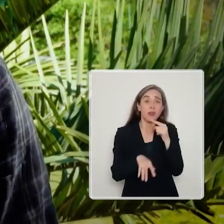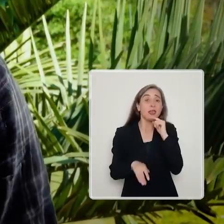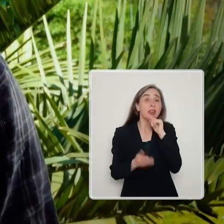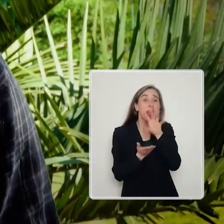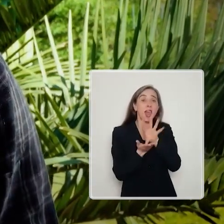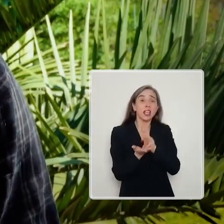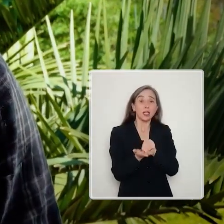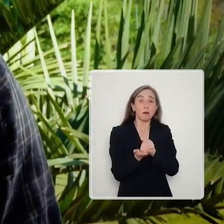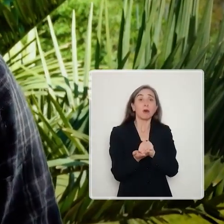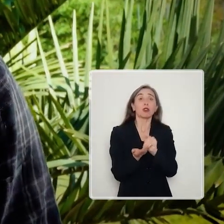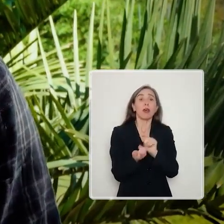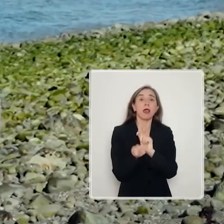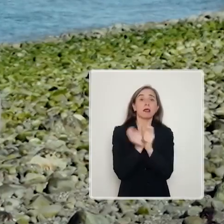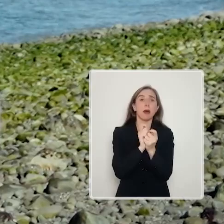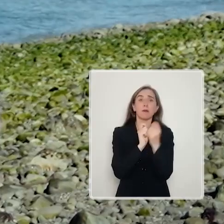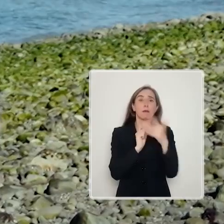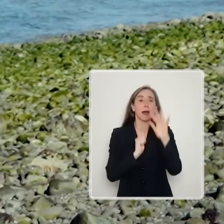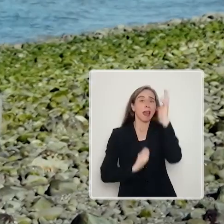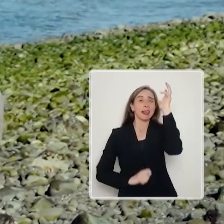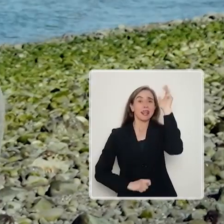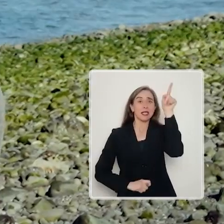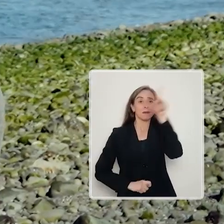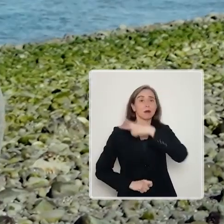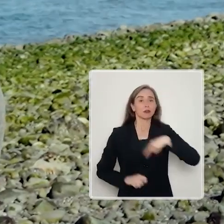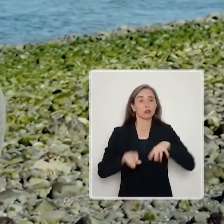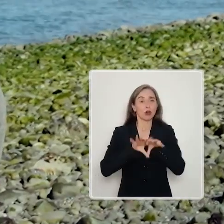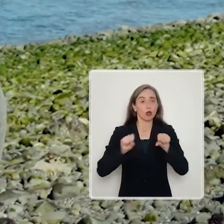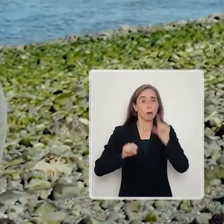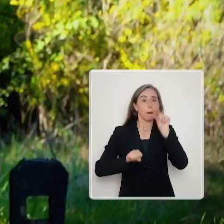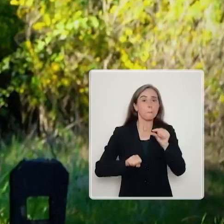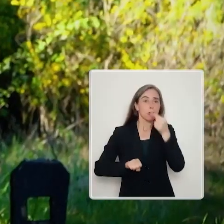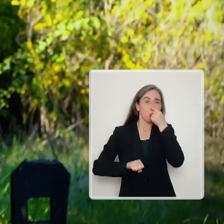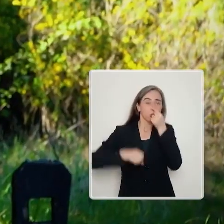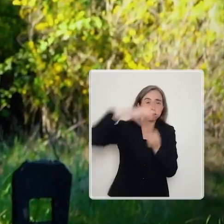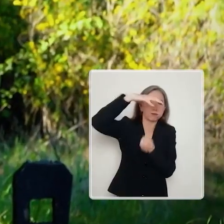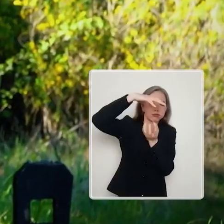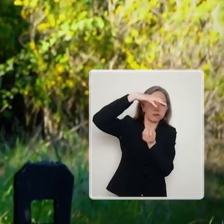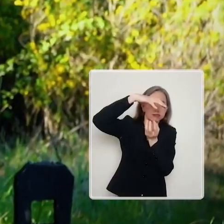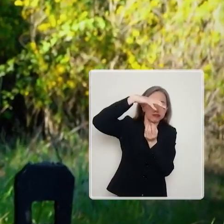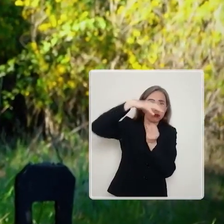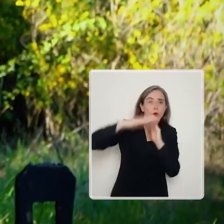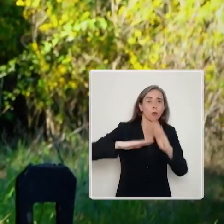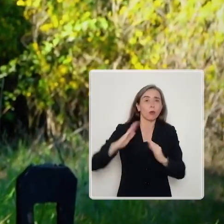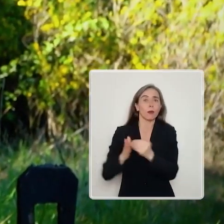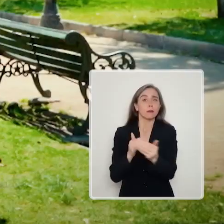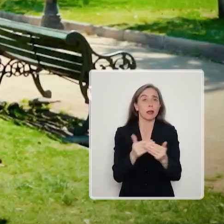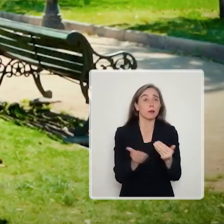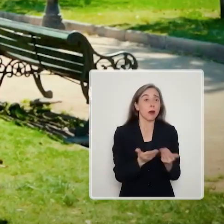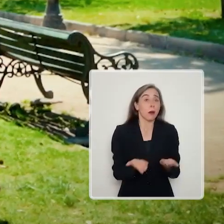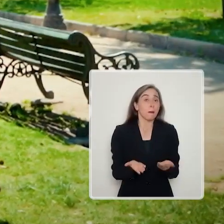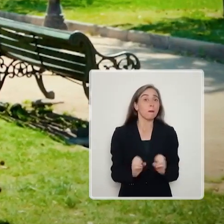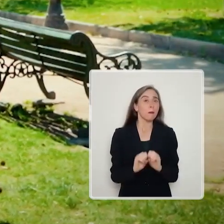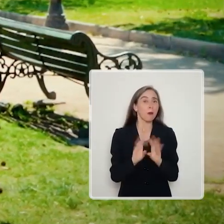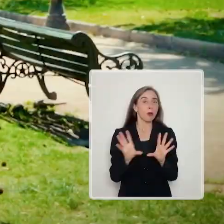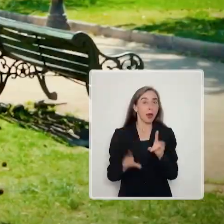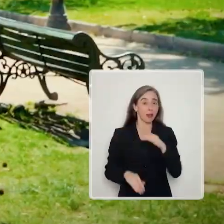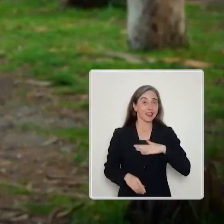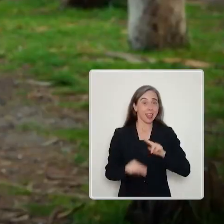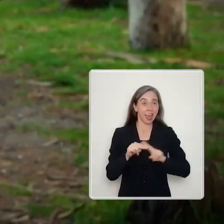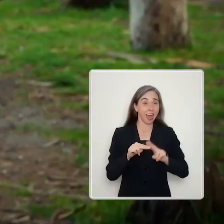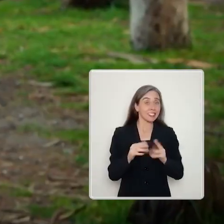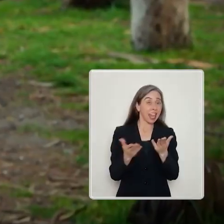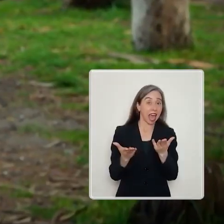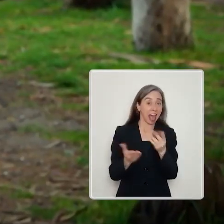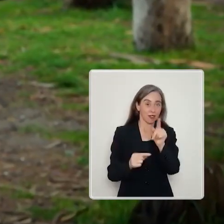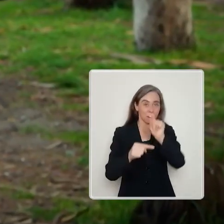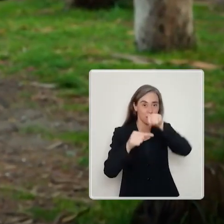los efectos del desequilibrio del clima. Nuestro compromiso con la reducción de emisiones y la protección de los ecosistemas está claro. ¿Quieres hacer algo concreto?